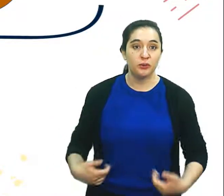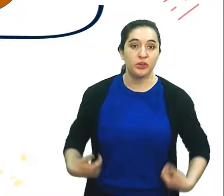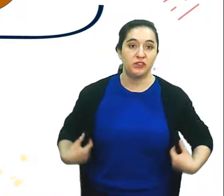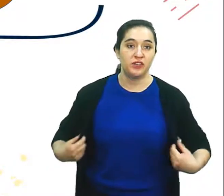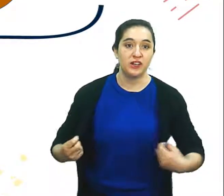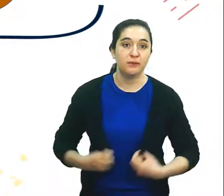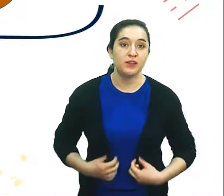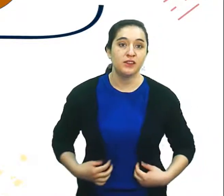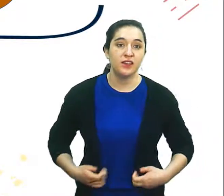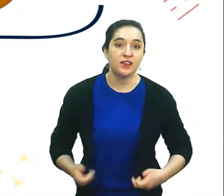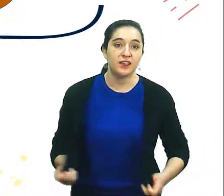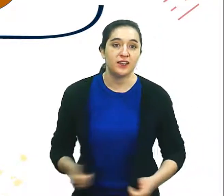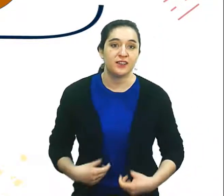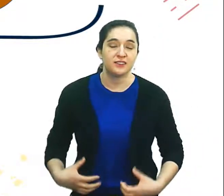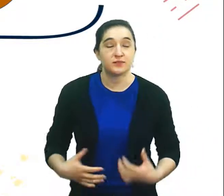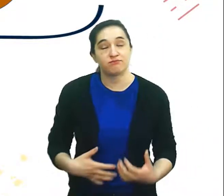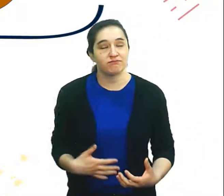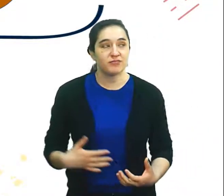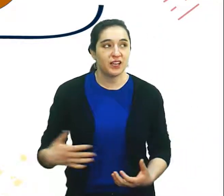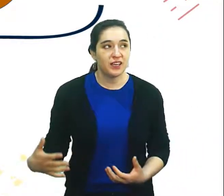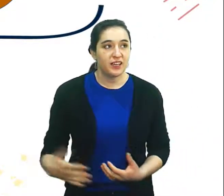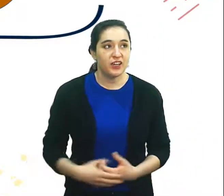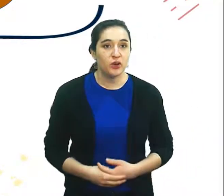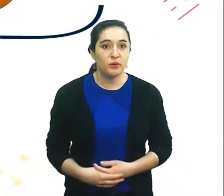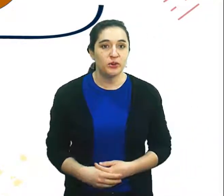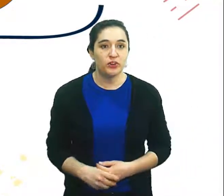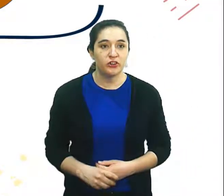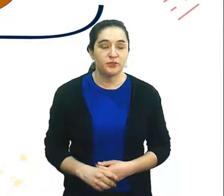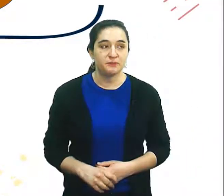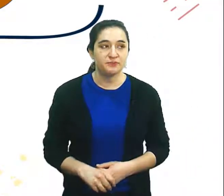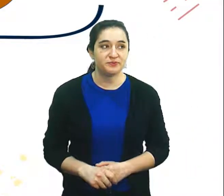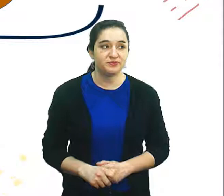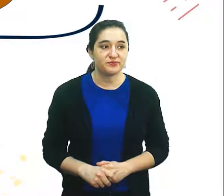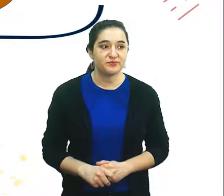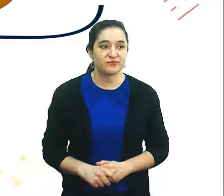gobernó porque finalmente es